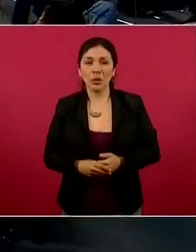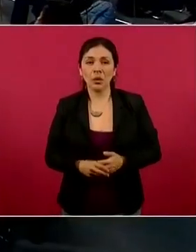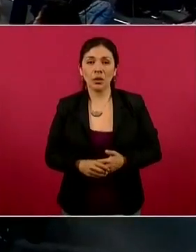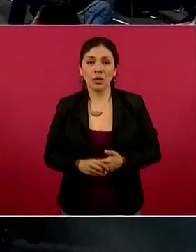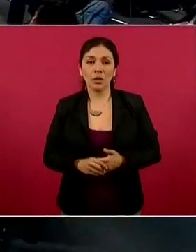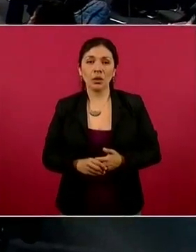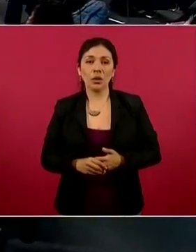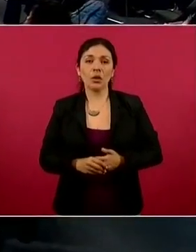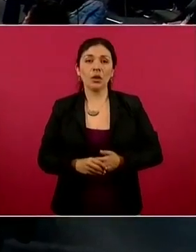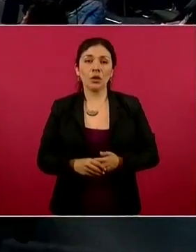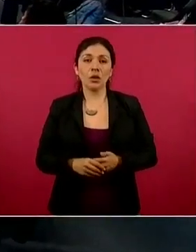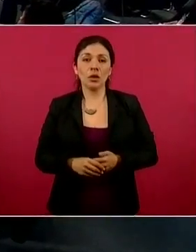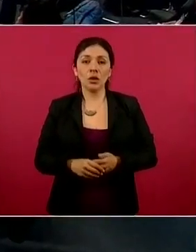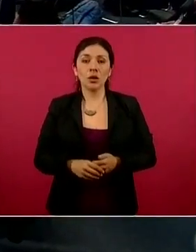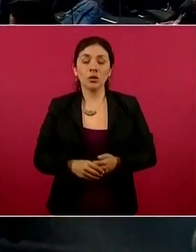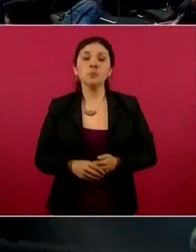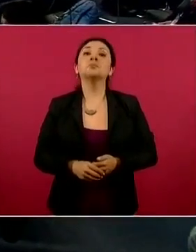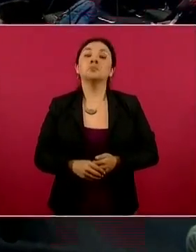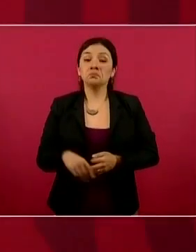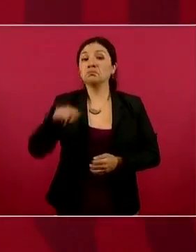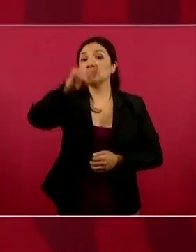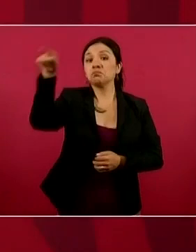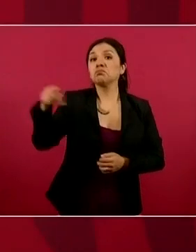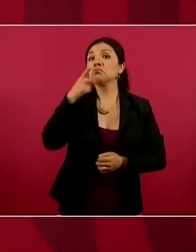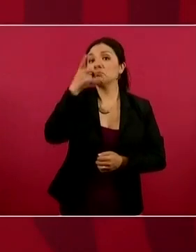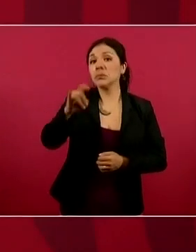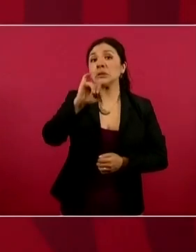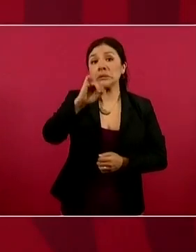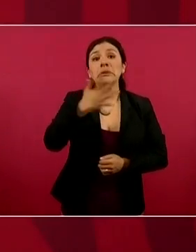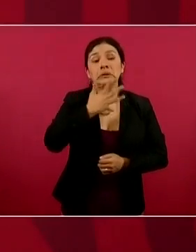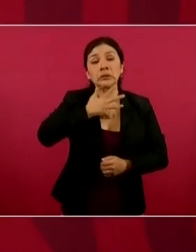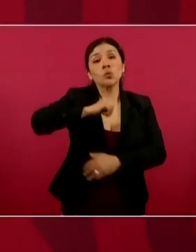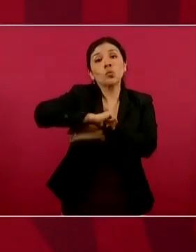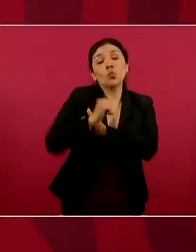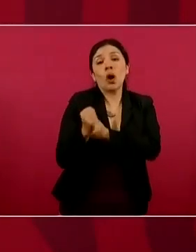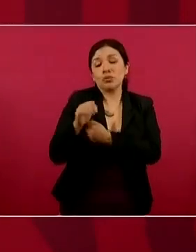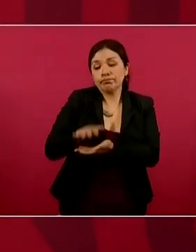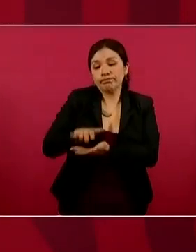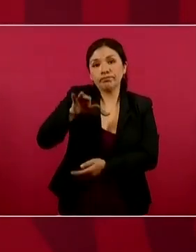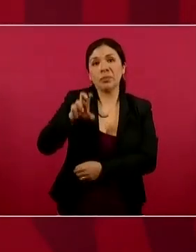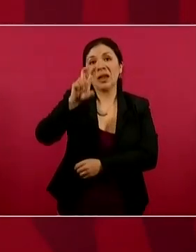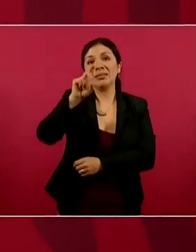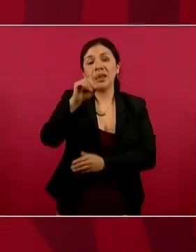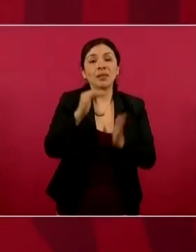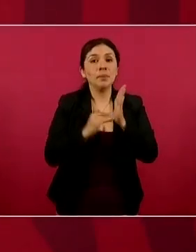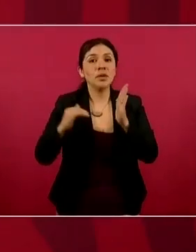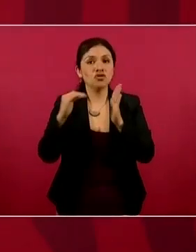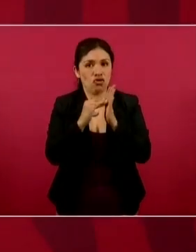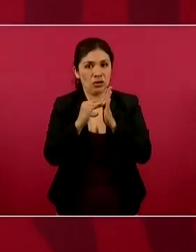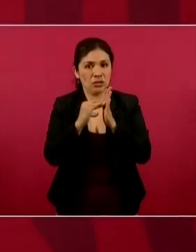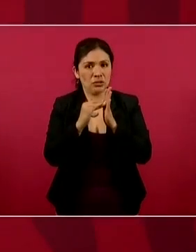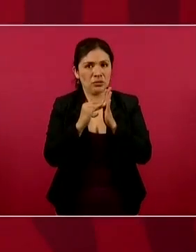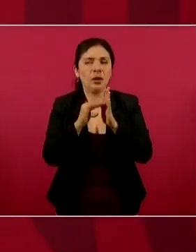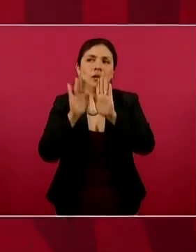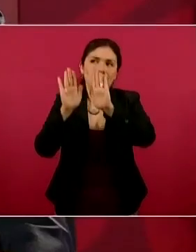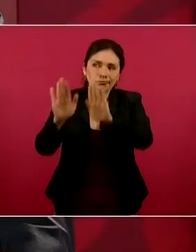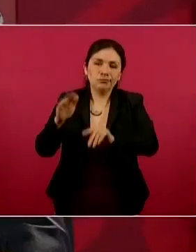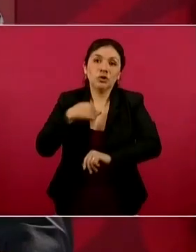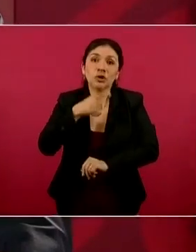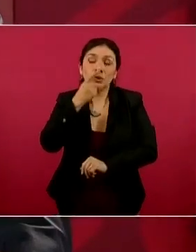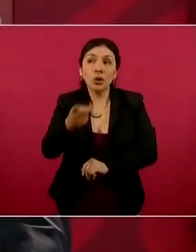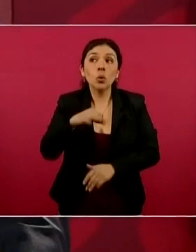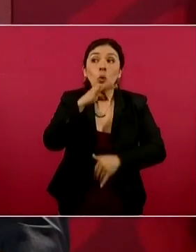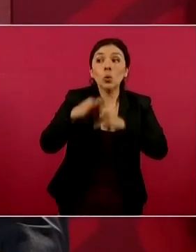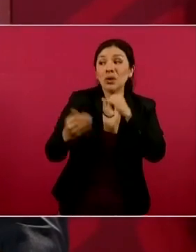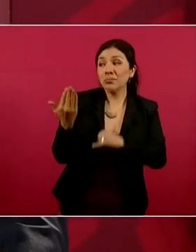Ah, pues nos mandaron a decir que tenían 30. Pero ya les hablé de que en el último